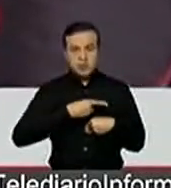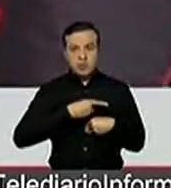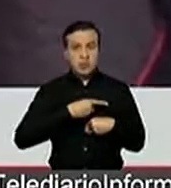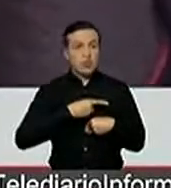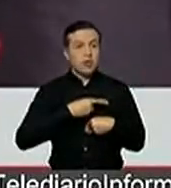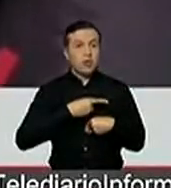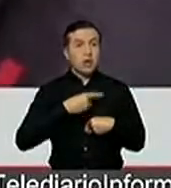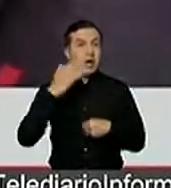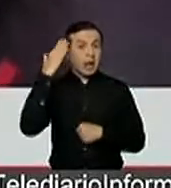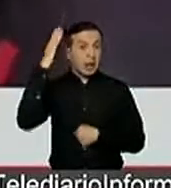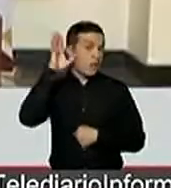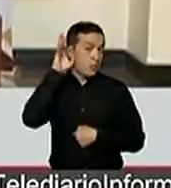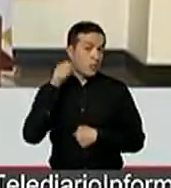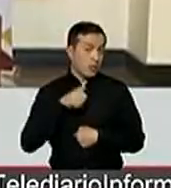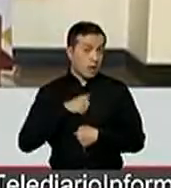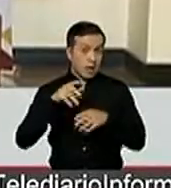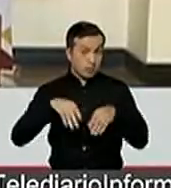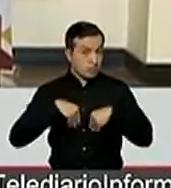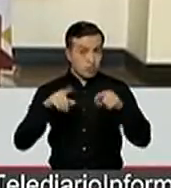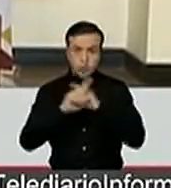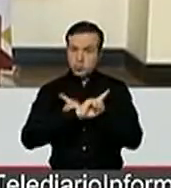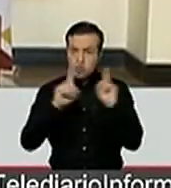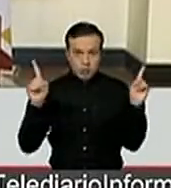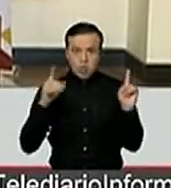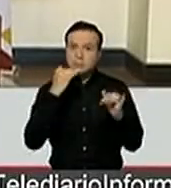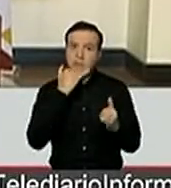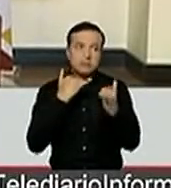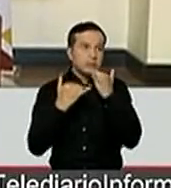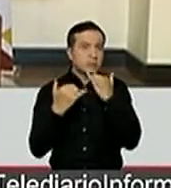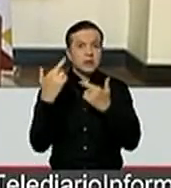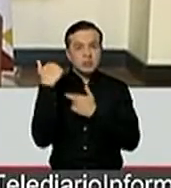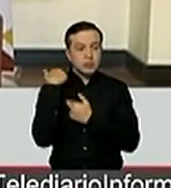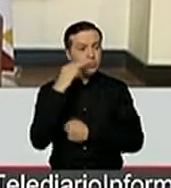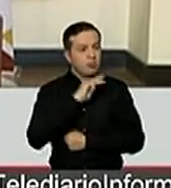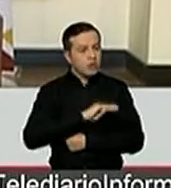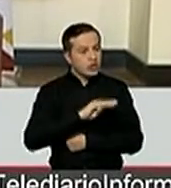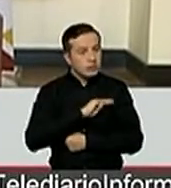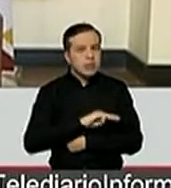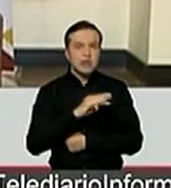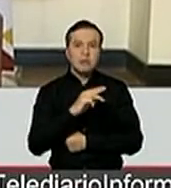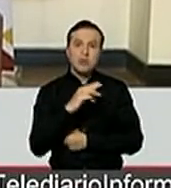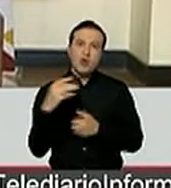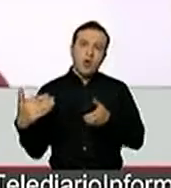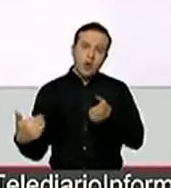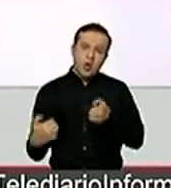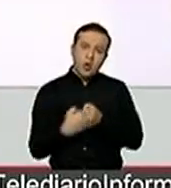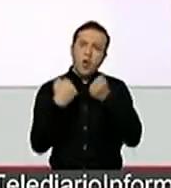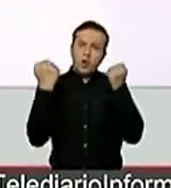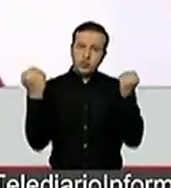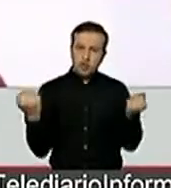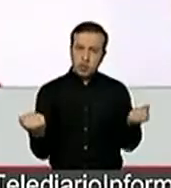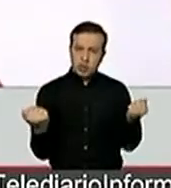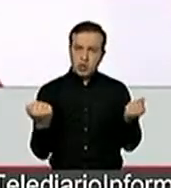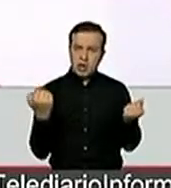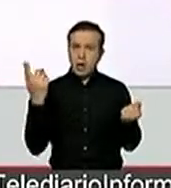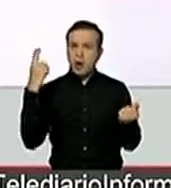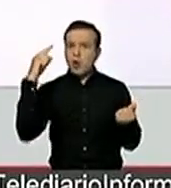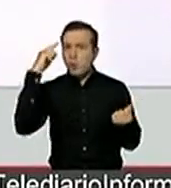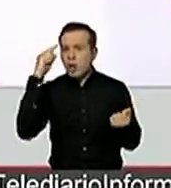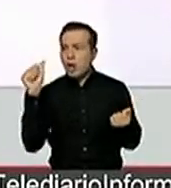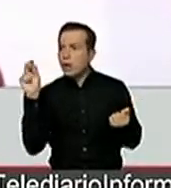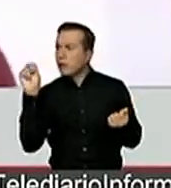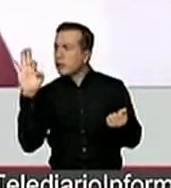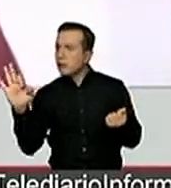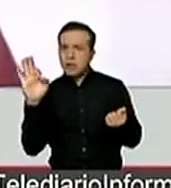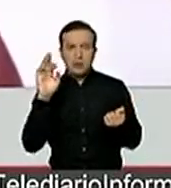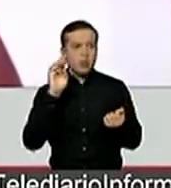rechazada por el alcalde de Cuenca. Afirma que se están afectando las competencias de los GATS cantonales. Pero bueno, es un negocio privado en